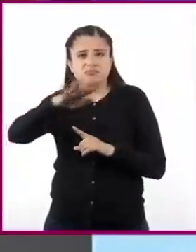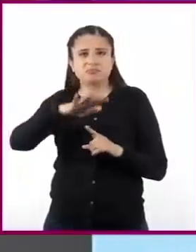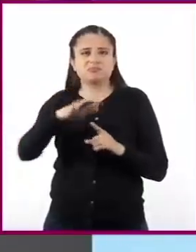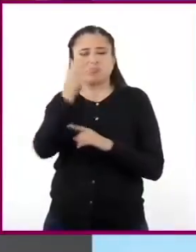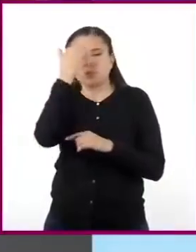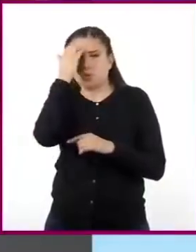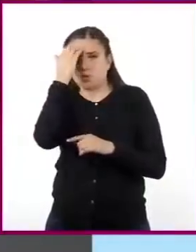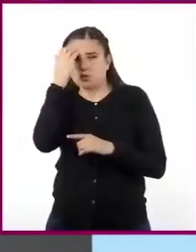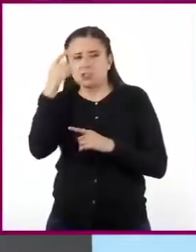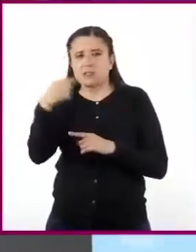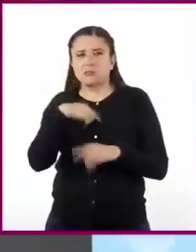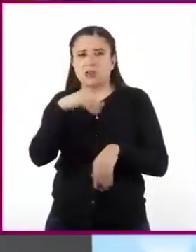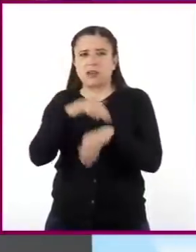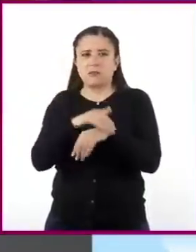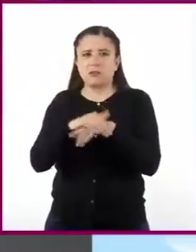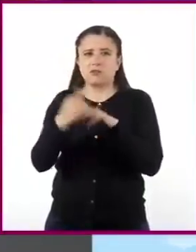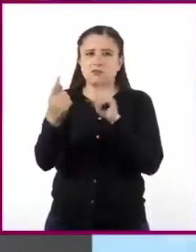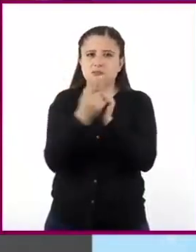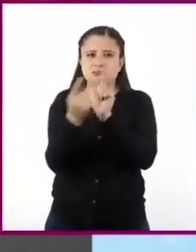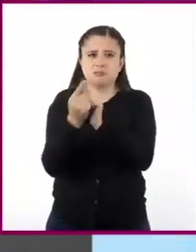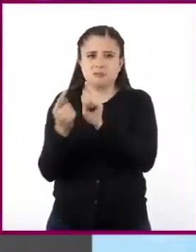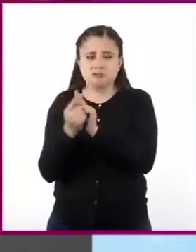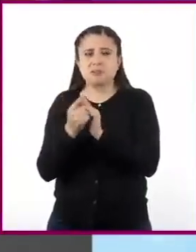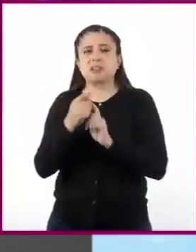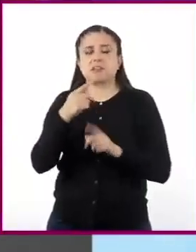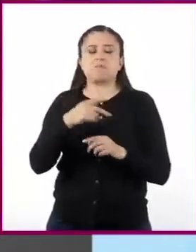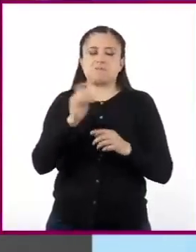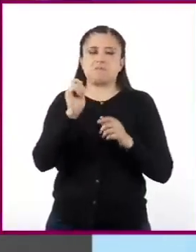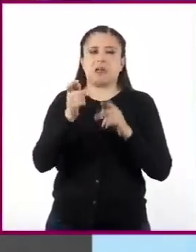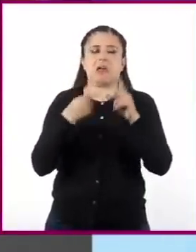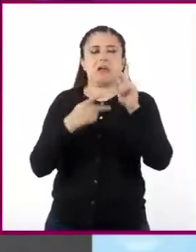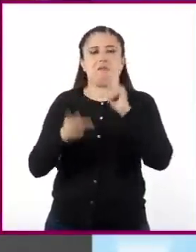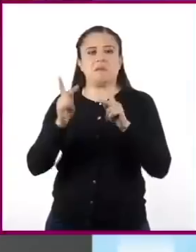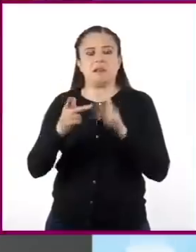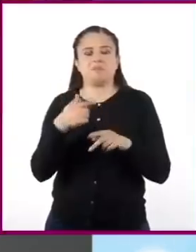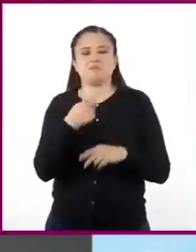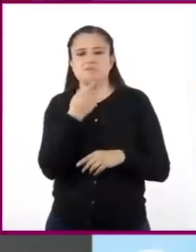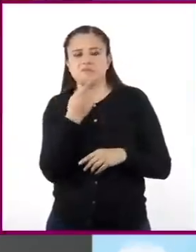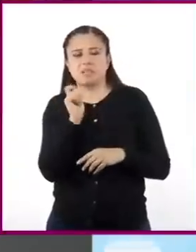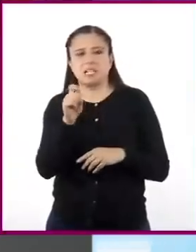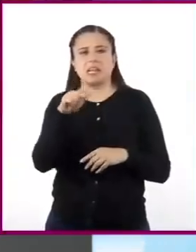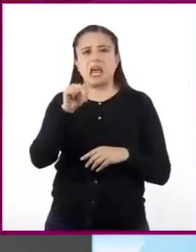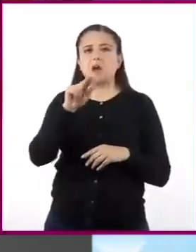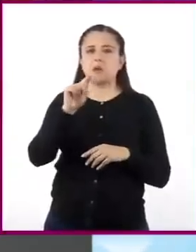nos conocemos, pues nos hablamos en náhuatl también.